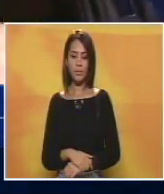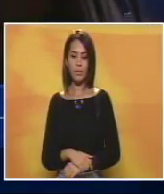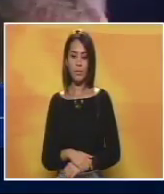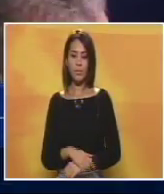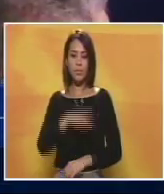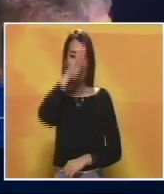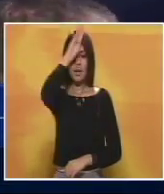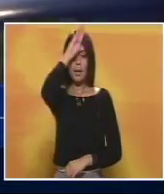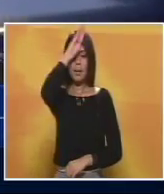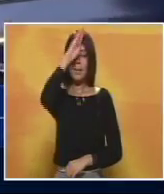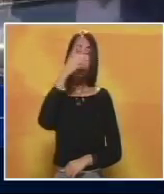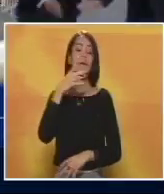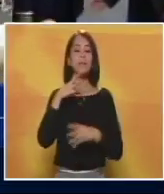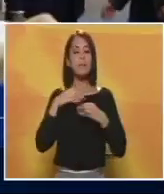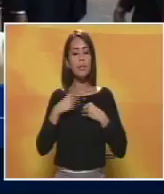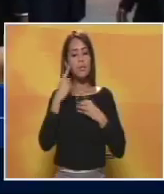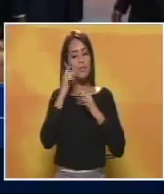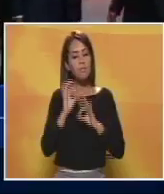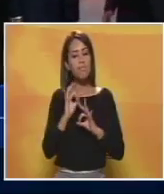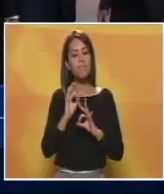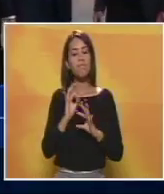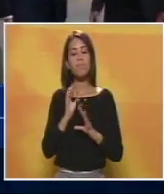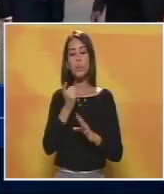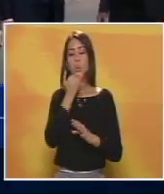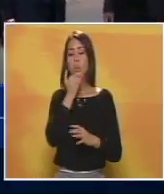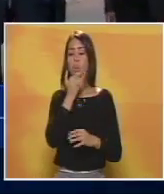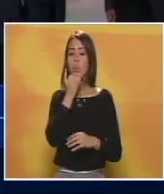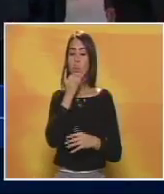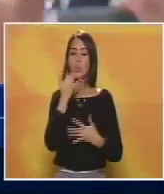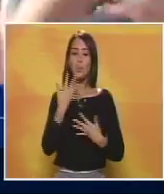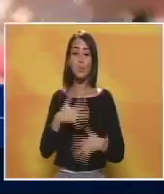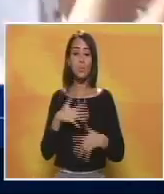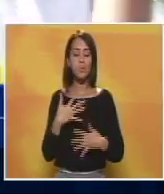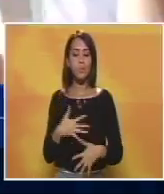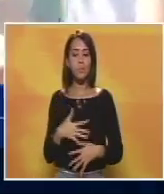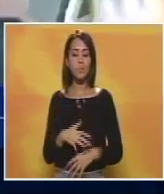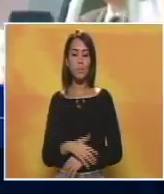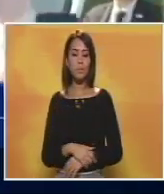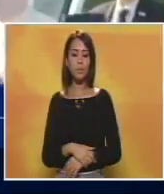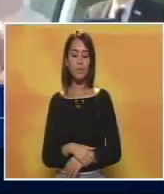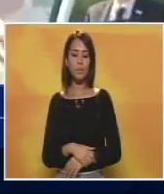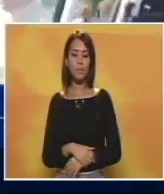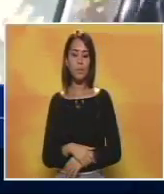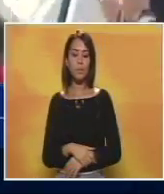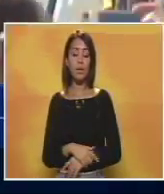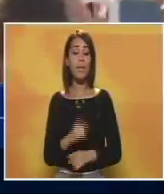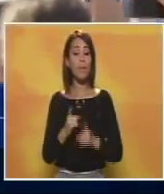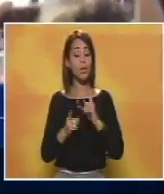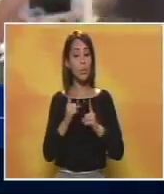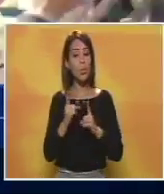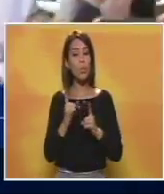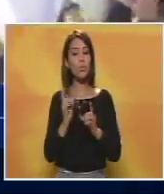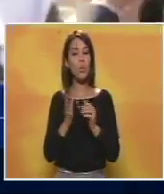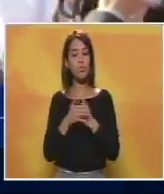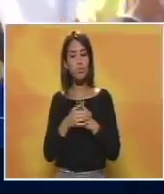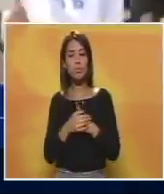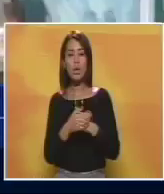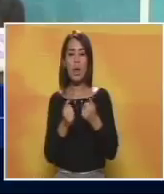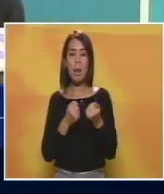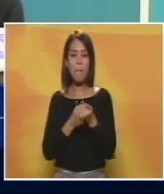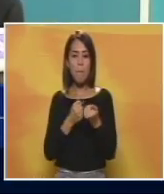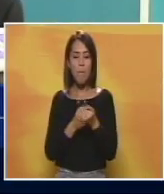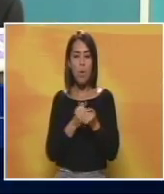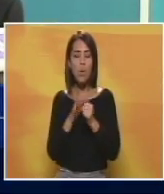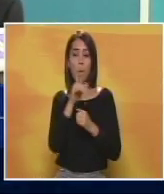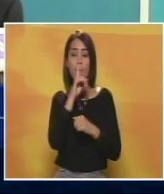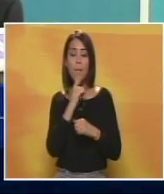El Papa Francisco reconoció haber cometido graves equivocaciones de valoración en caso de presunto encubrimiento de abuso sexual de